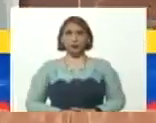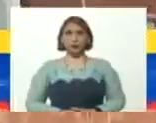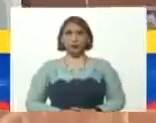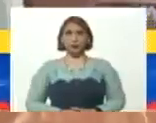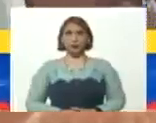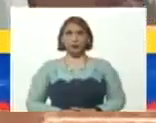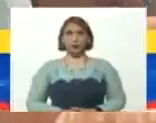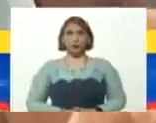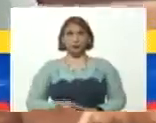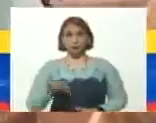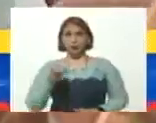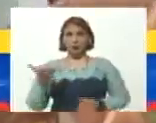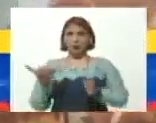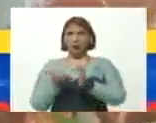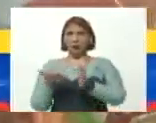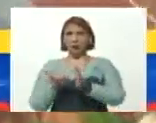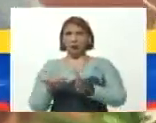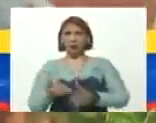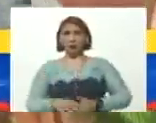Hay una esquina.